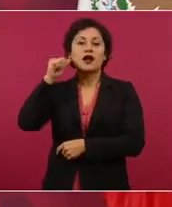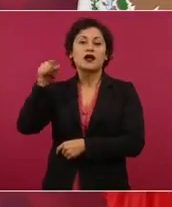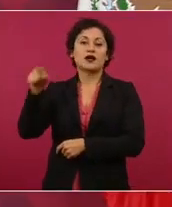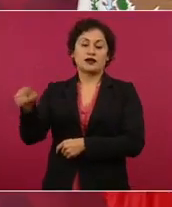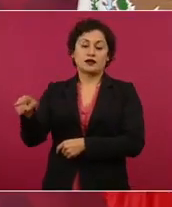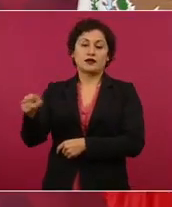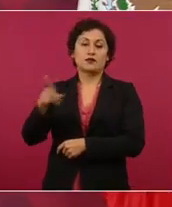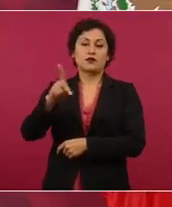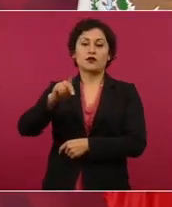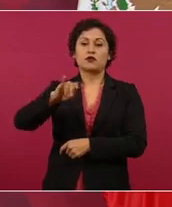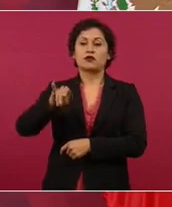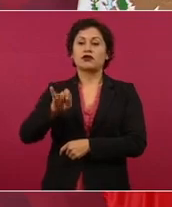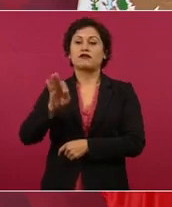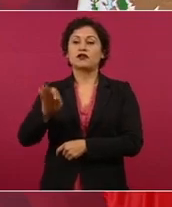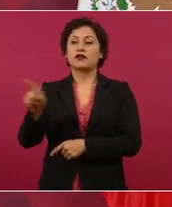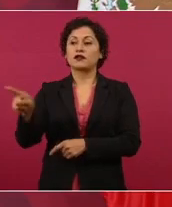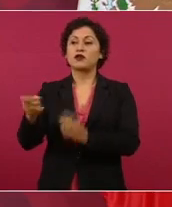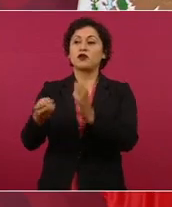Judicial, en